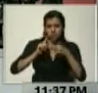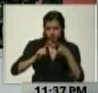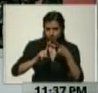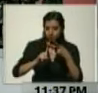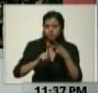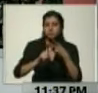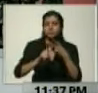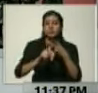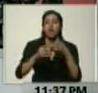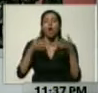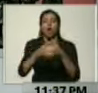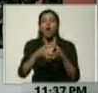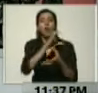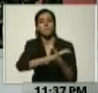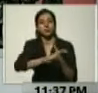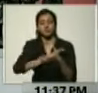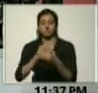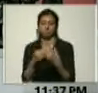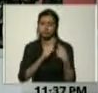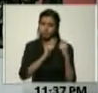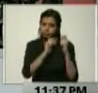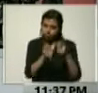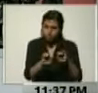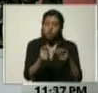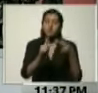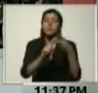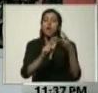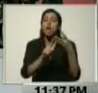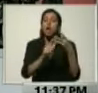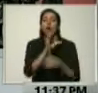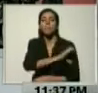la Comisión Delegada y a las Comisiones Permanentes,